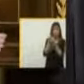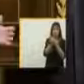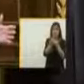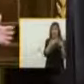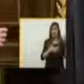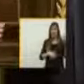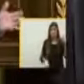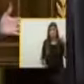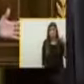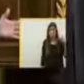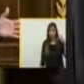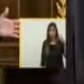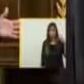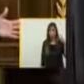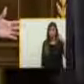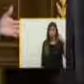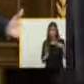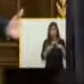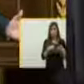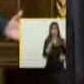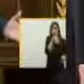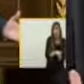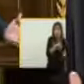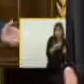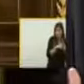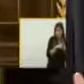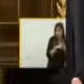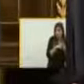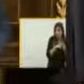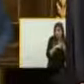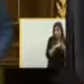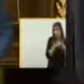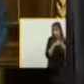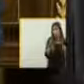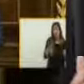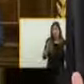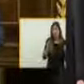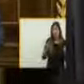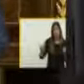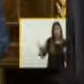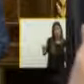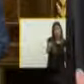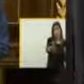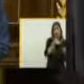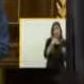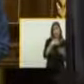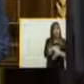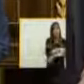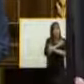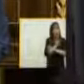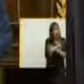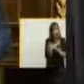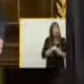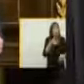creo que esa insistencia en que... yo creo que él comete dos errores a partir de ese momento. Una, falsear